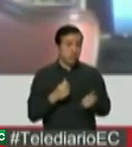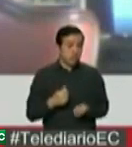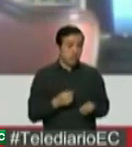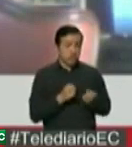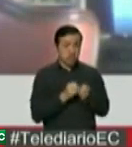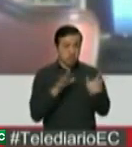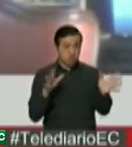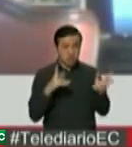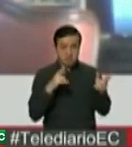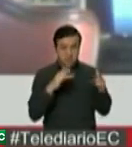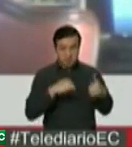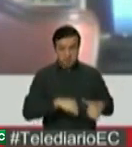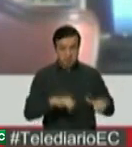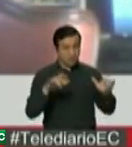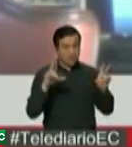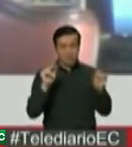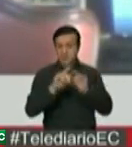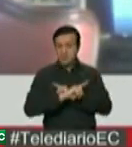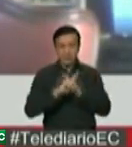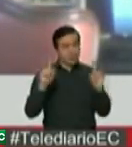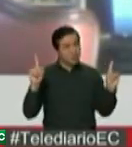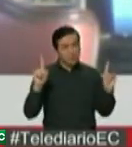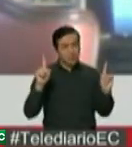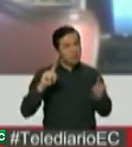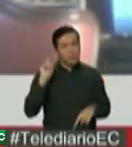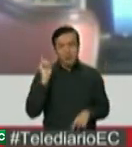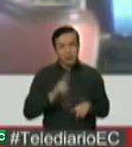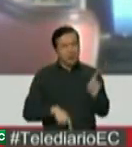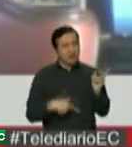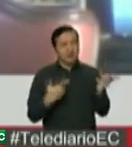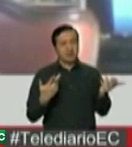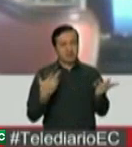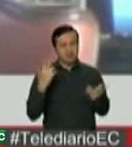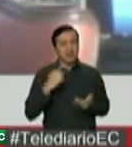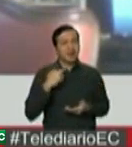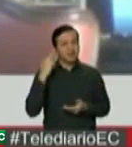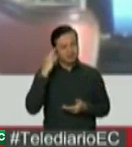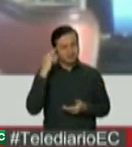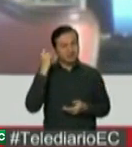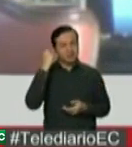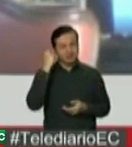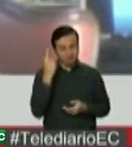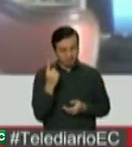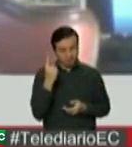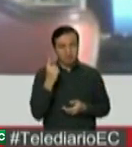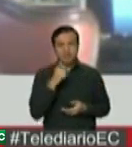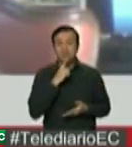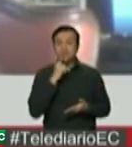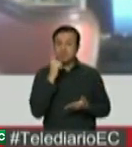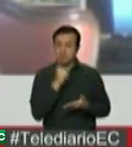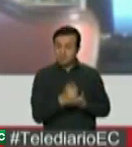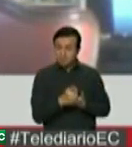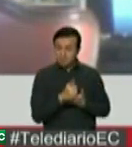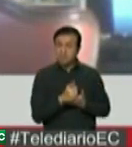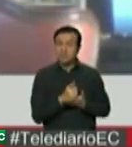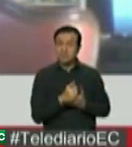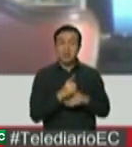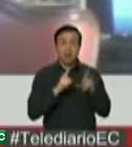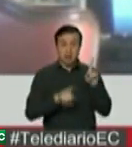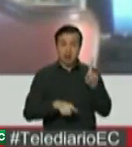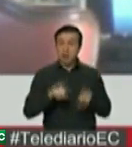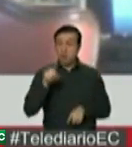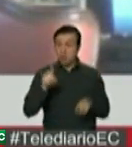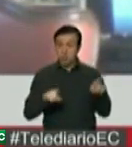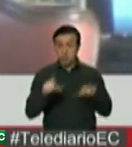puede seguir existiendo en el Ecuador. Estamos conscientes que también existen poblaciones que